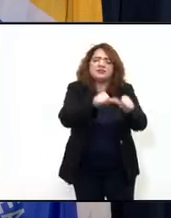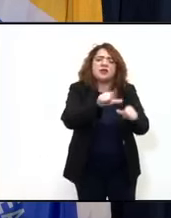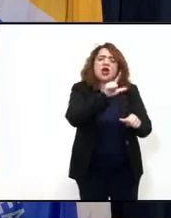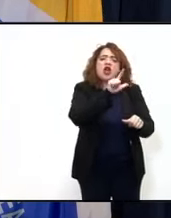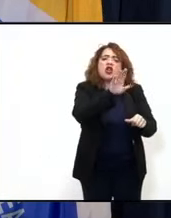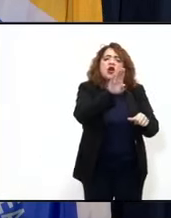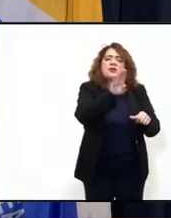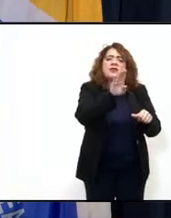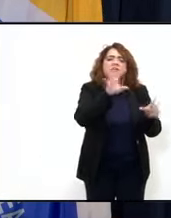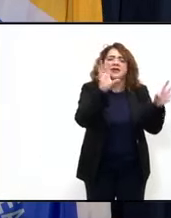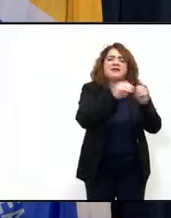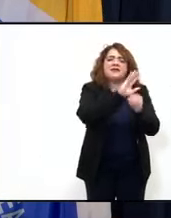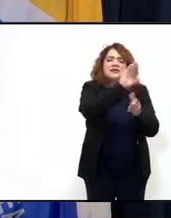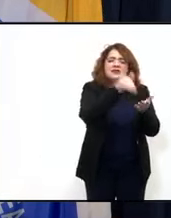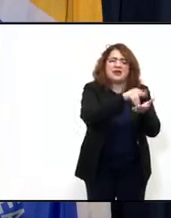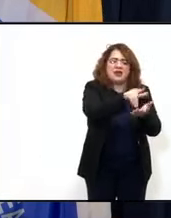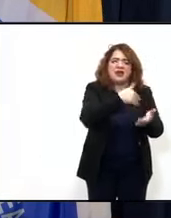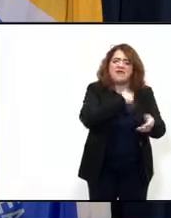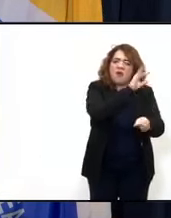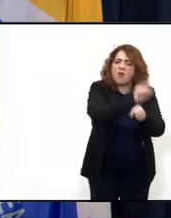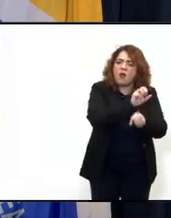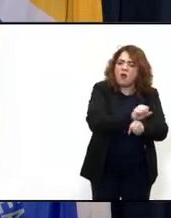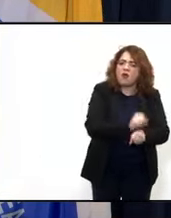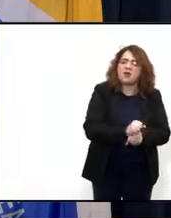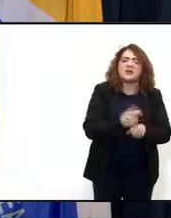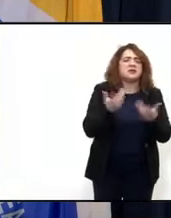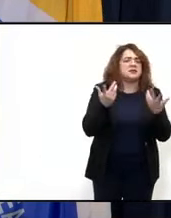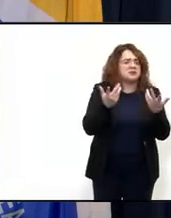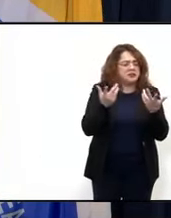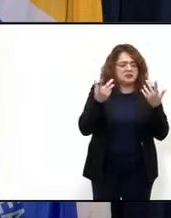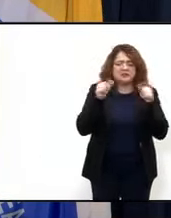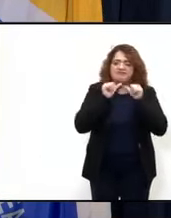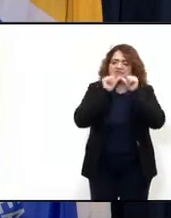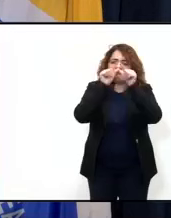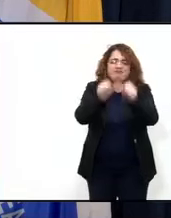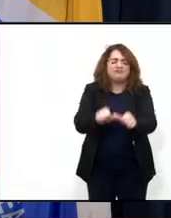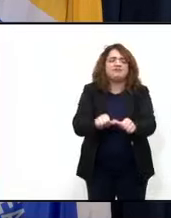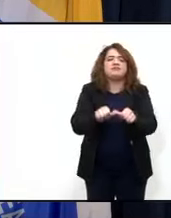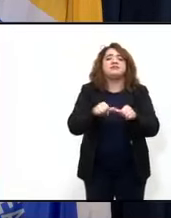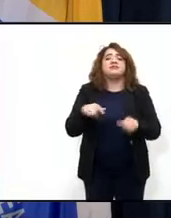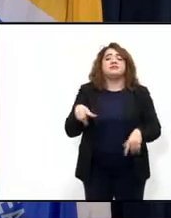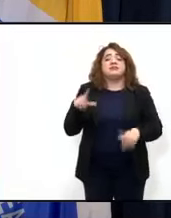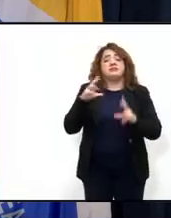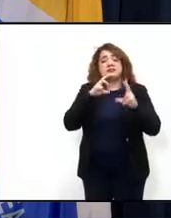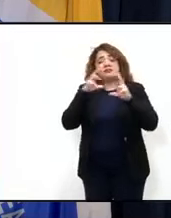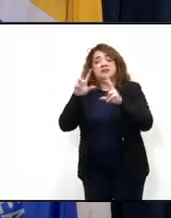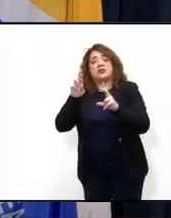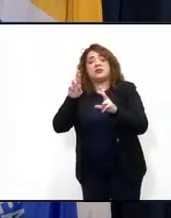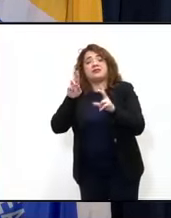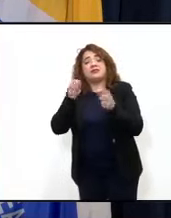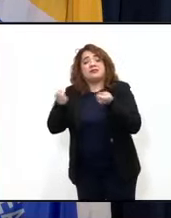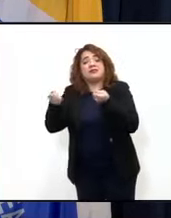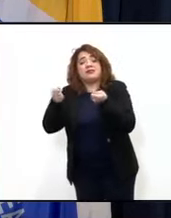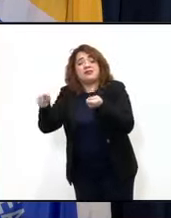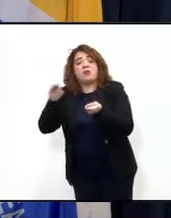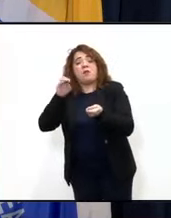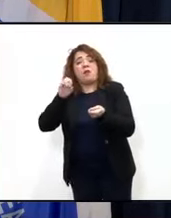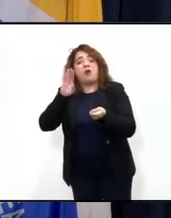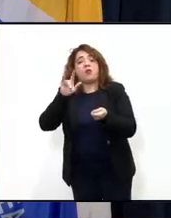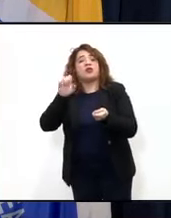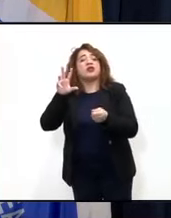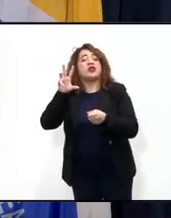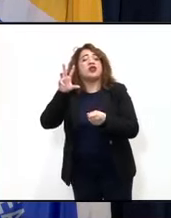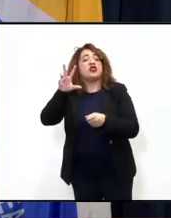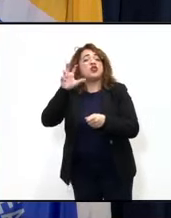recordatorio, todos los residentes, incluso aquellos que han recibido la vacuna COVID-19, deben